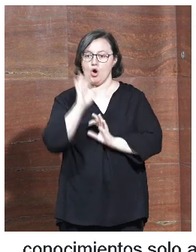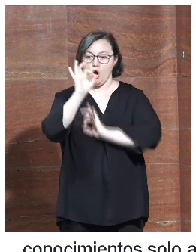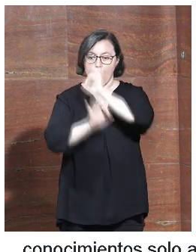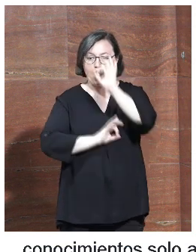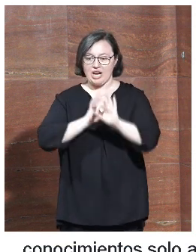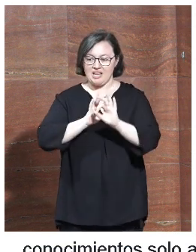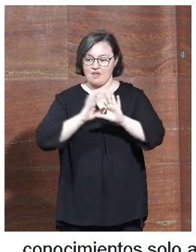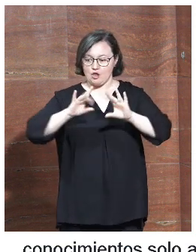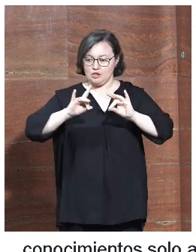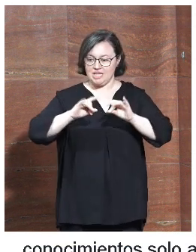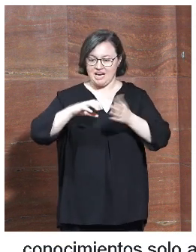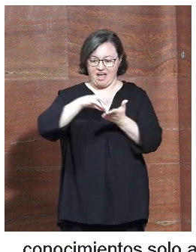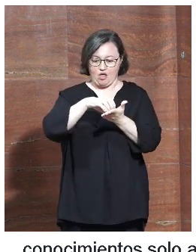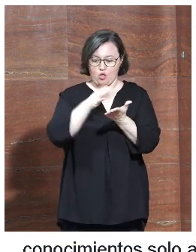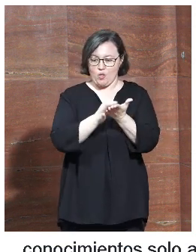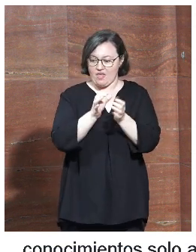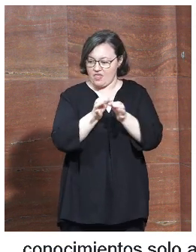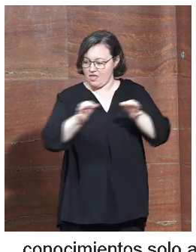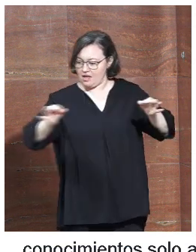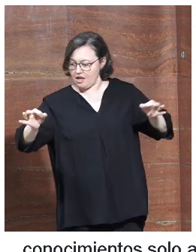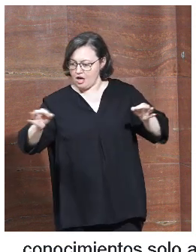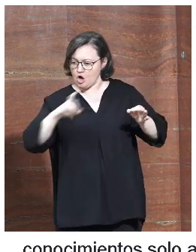organización de una urbe, de una ciudad,